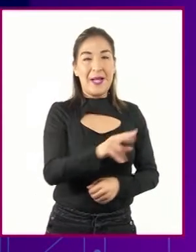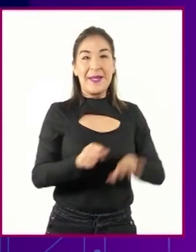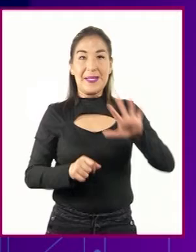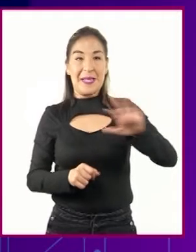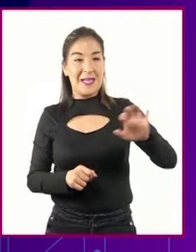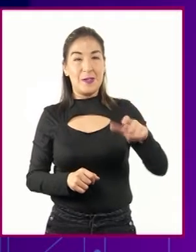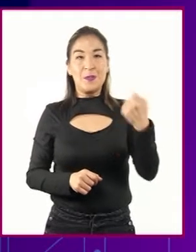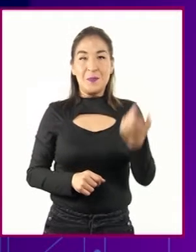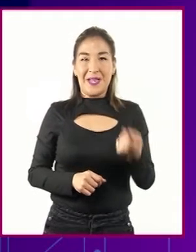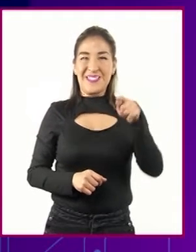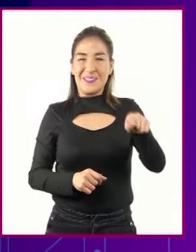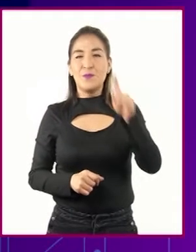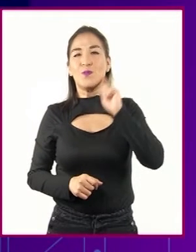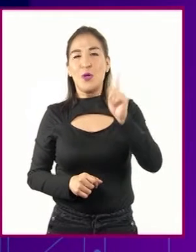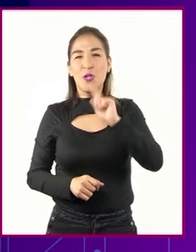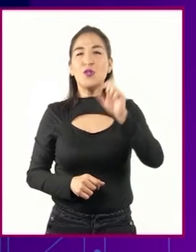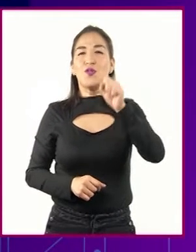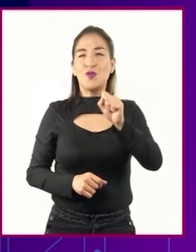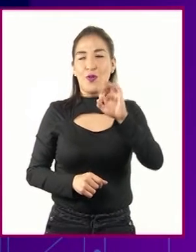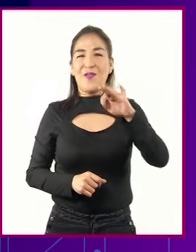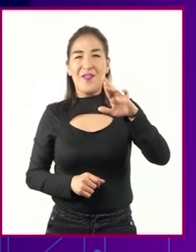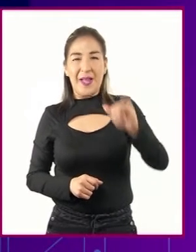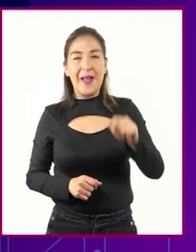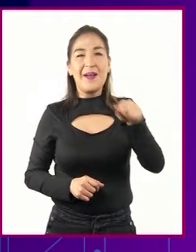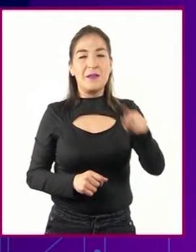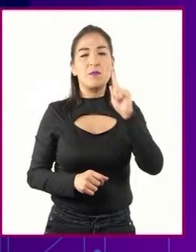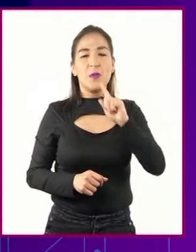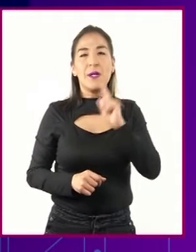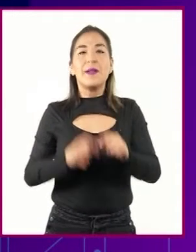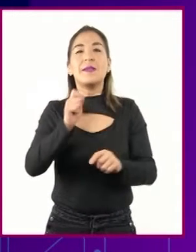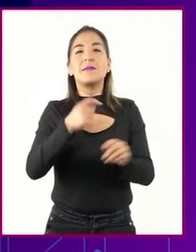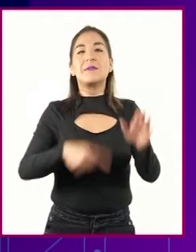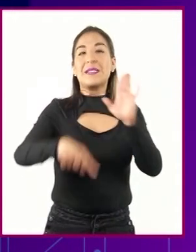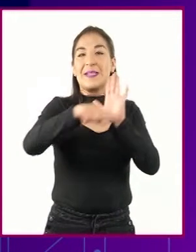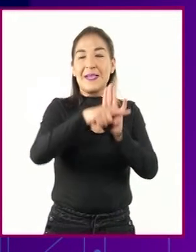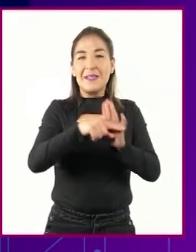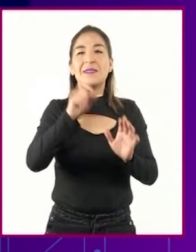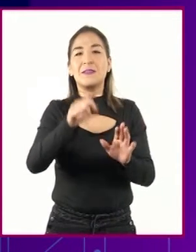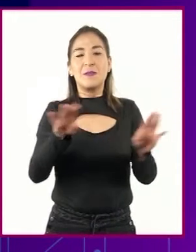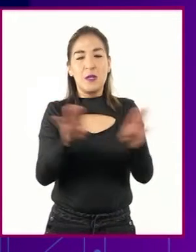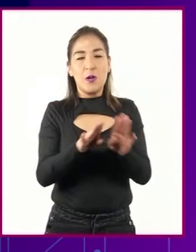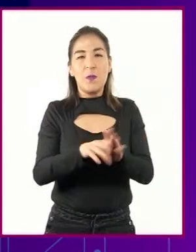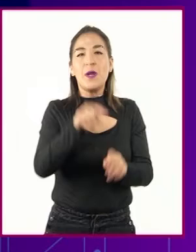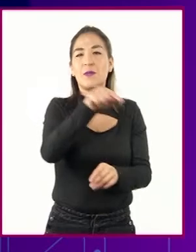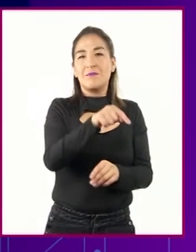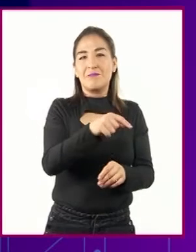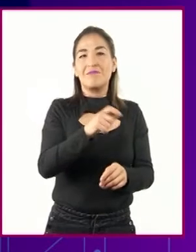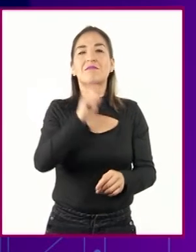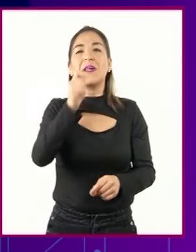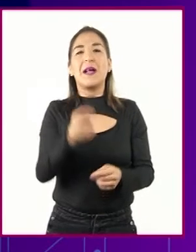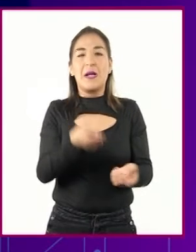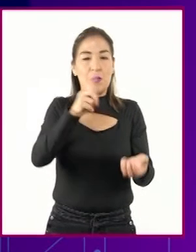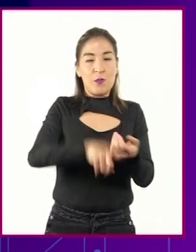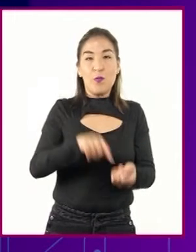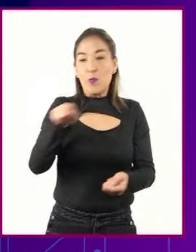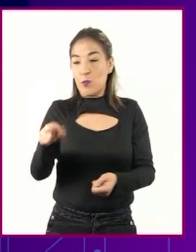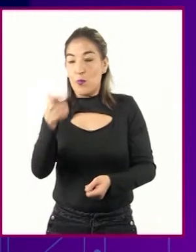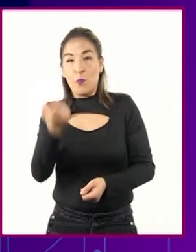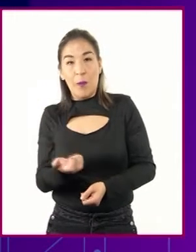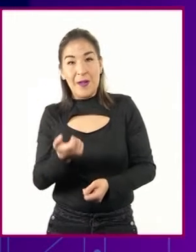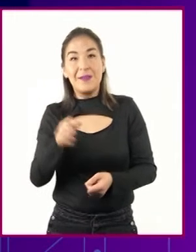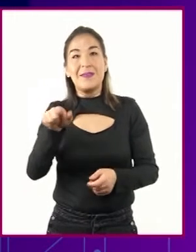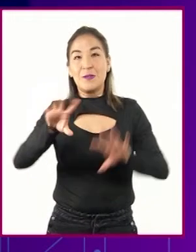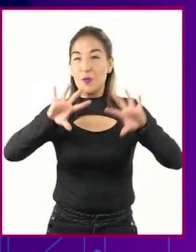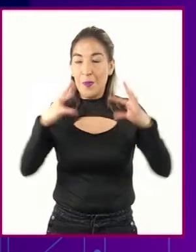pesos que tenía Sofía inicialmente, se le deben restar lo que resulta de la sustracción entre el costo total de